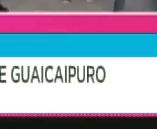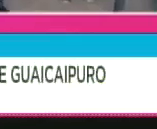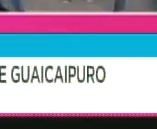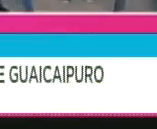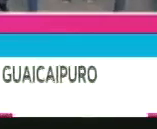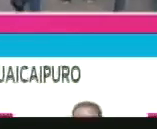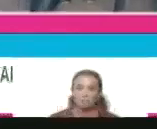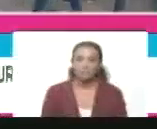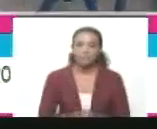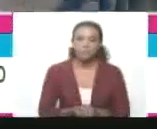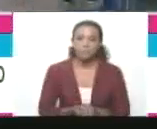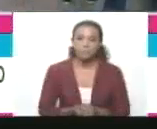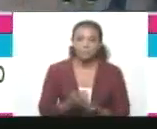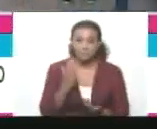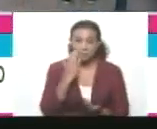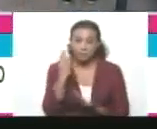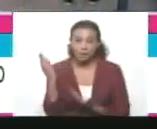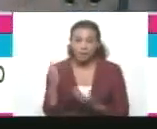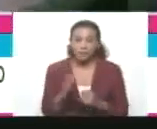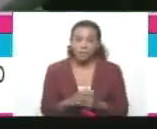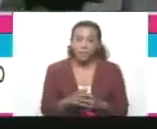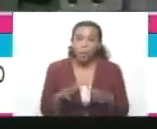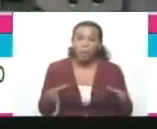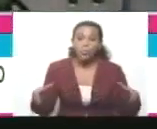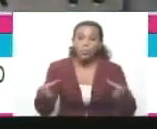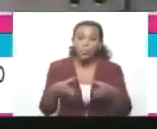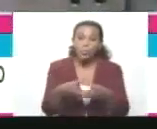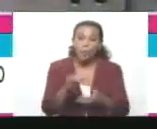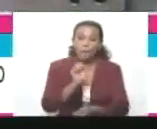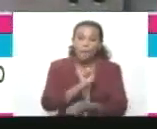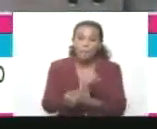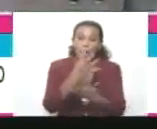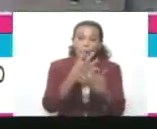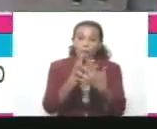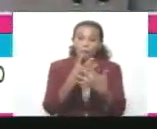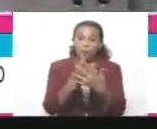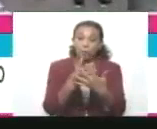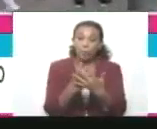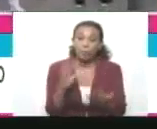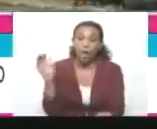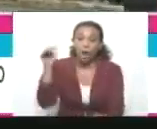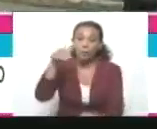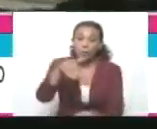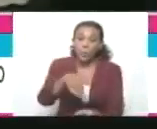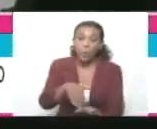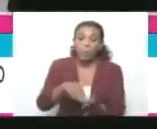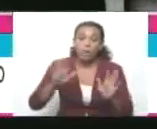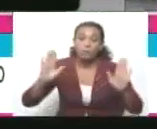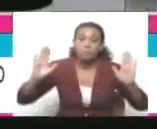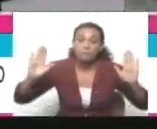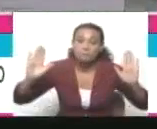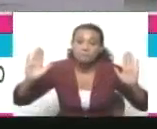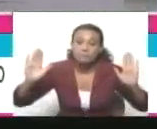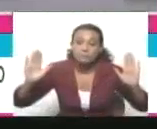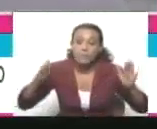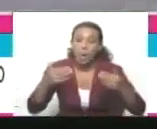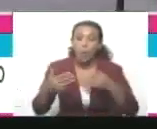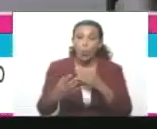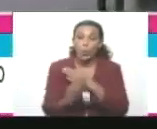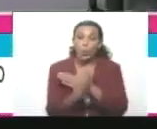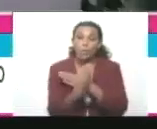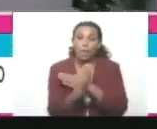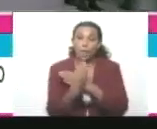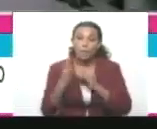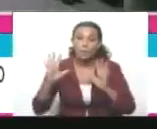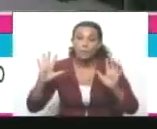de presidiarios de penados que salieron a Rendirse y les dijeron tengan cuidado